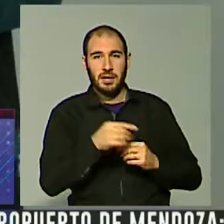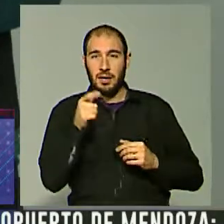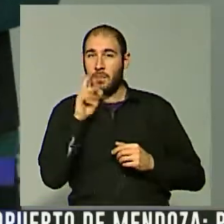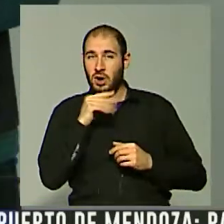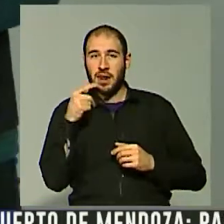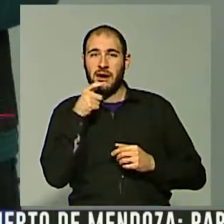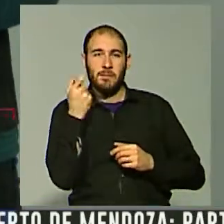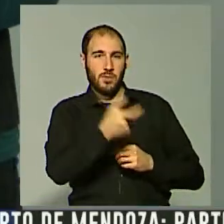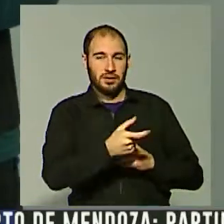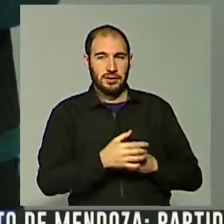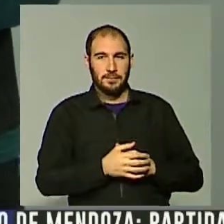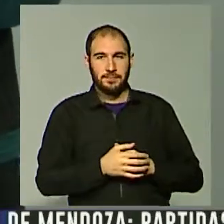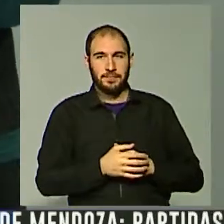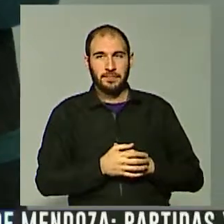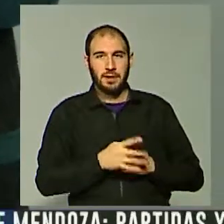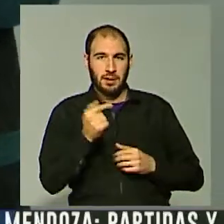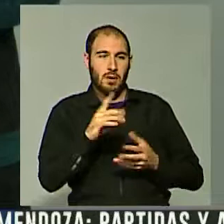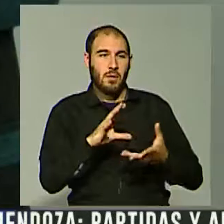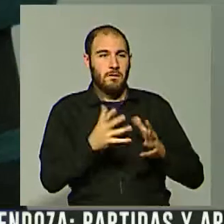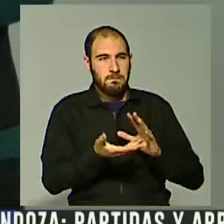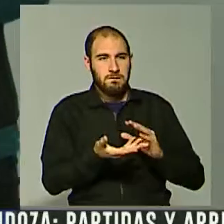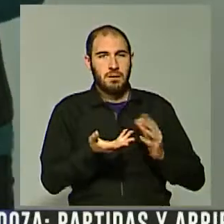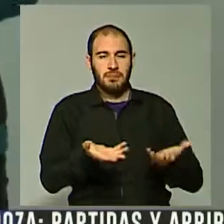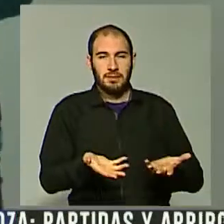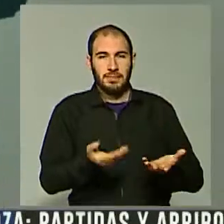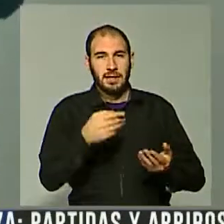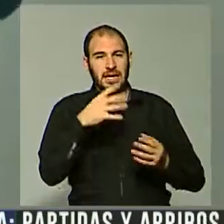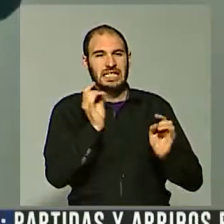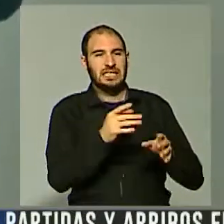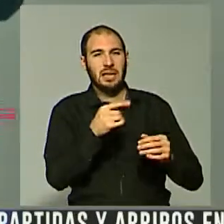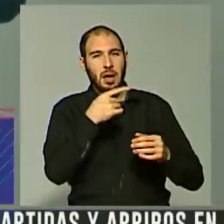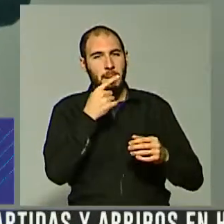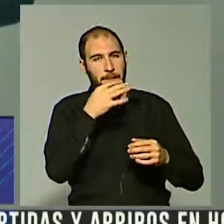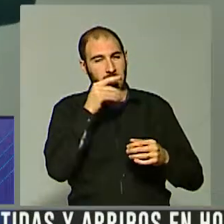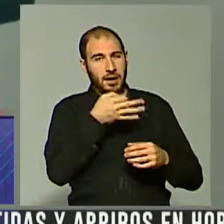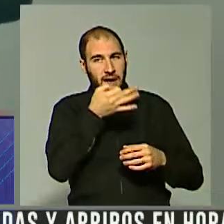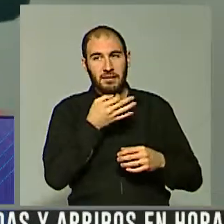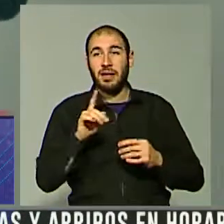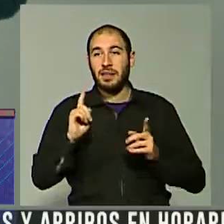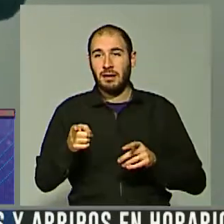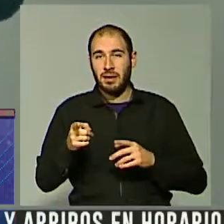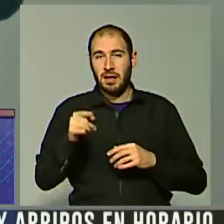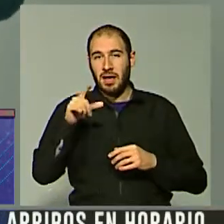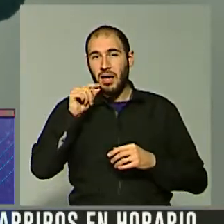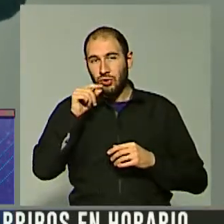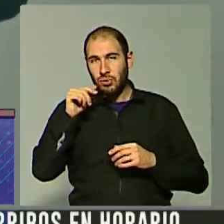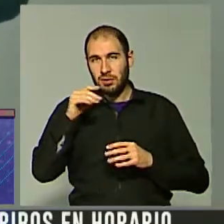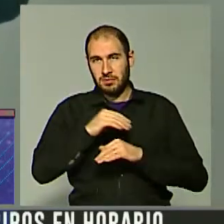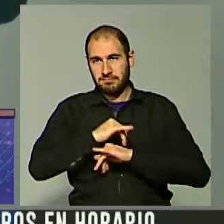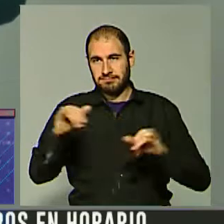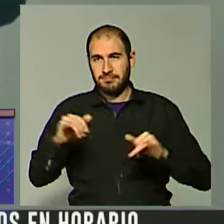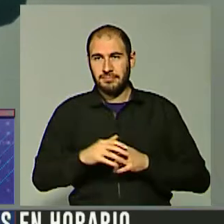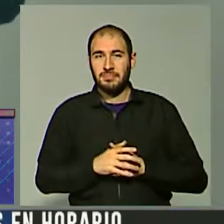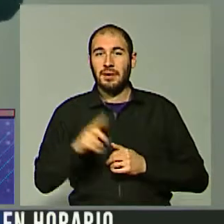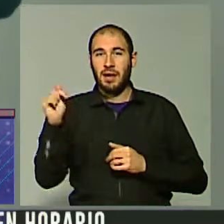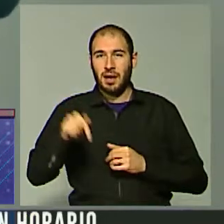responderle de la forma que encontró posible para de algún modo criticar los dichos del presidente. Y lo hizo a través de la red social del pajarito. Bueno,